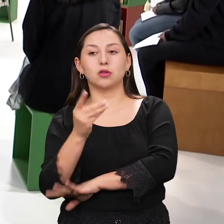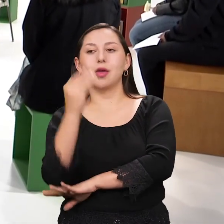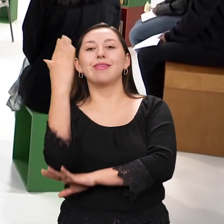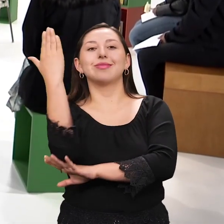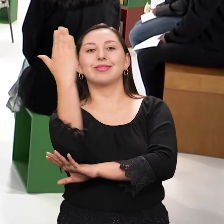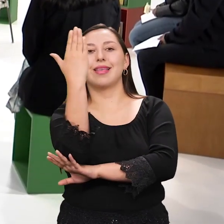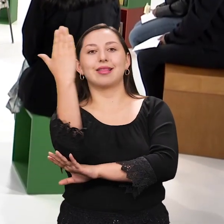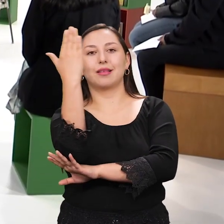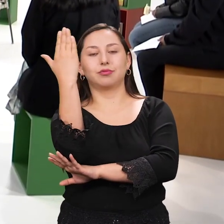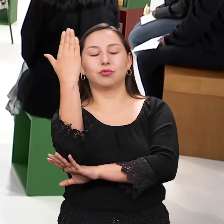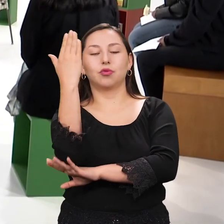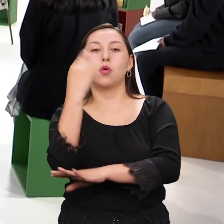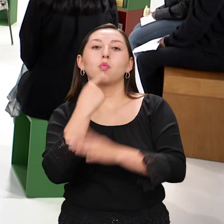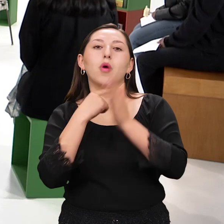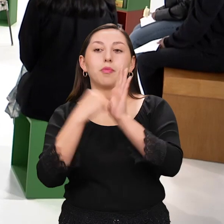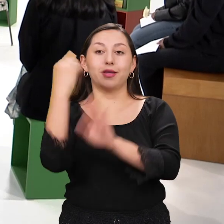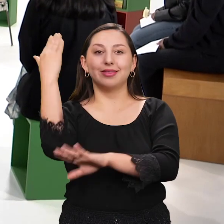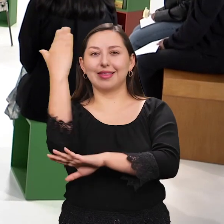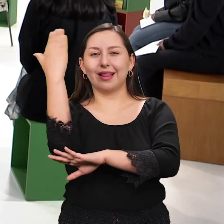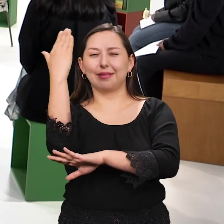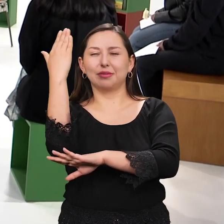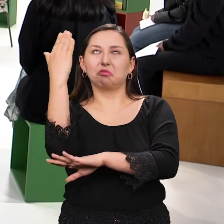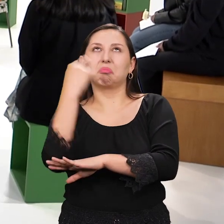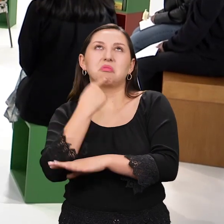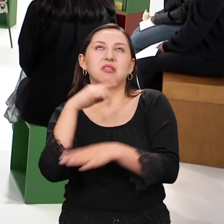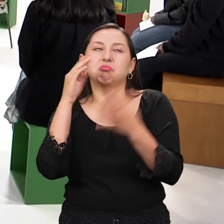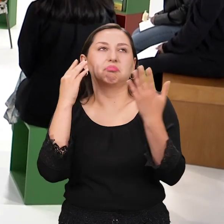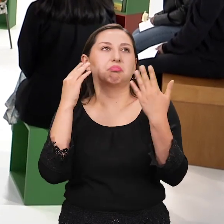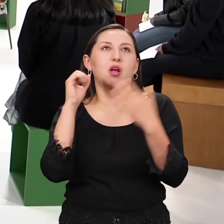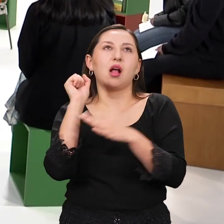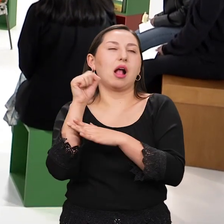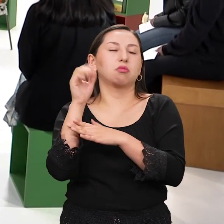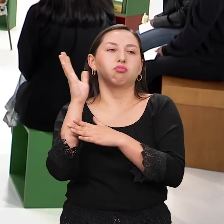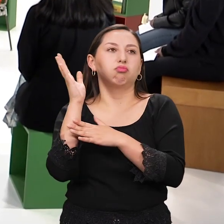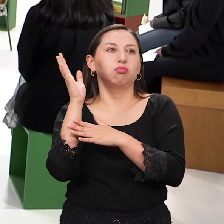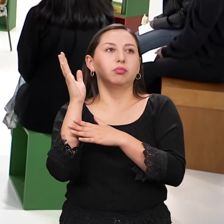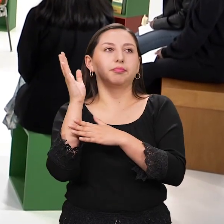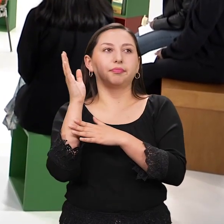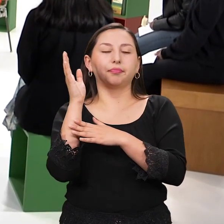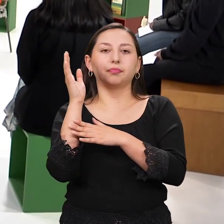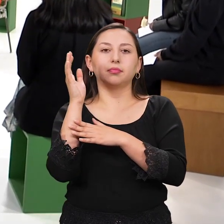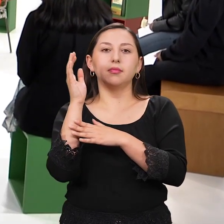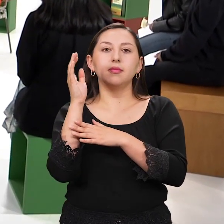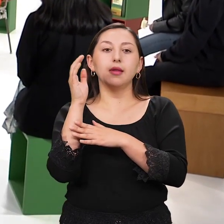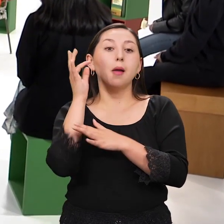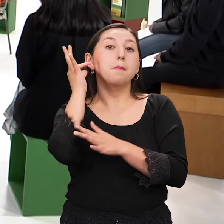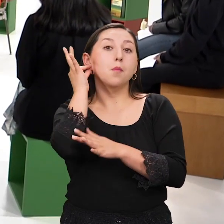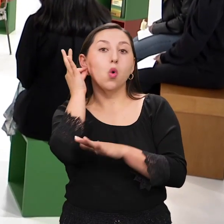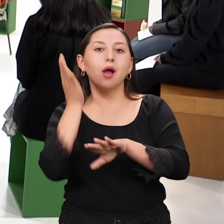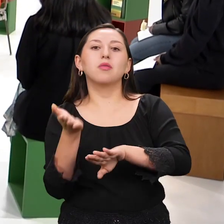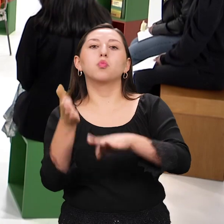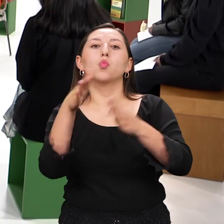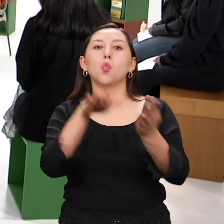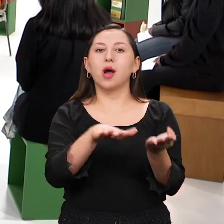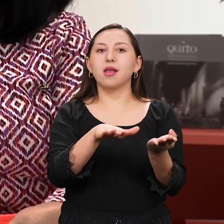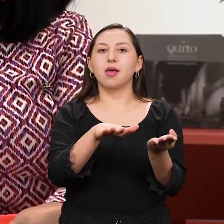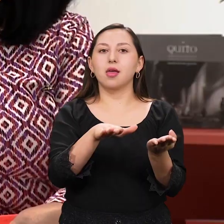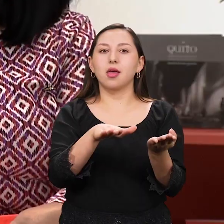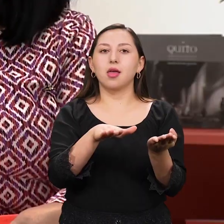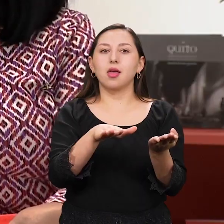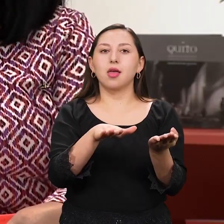informarte. Entonces, de pronto en la nota sobre el asesinato de una mujer o sobre un hecho de violencia en